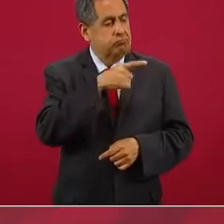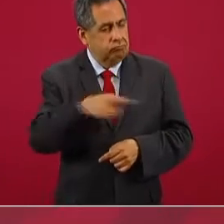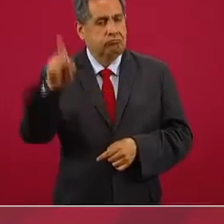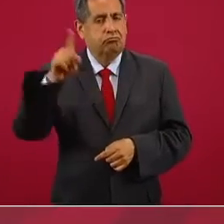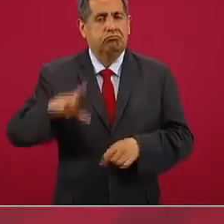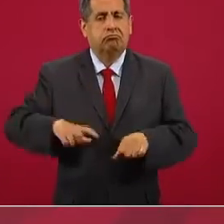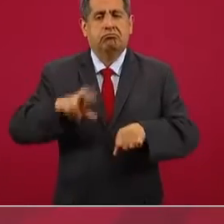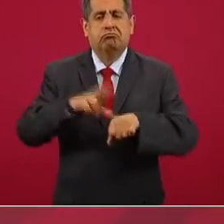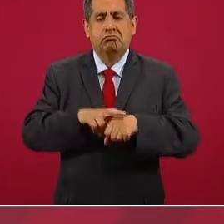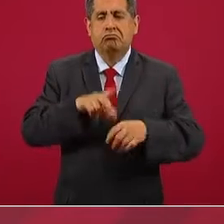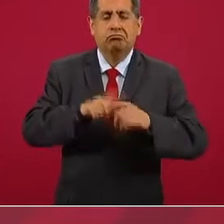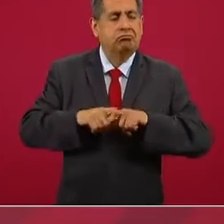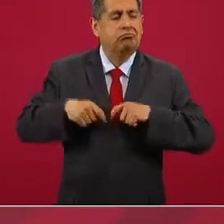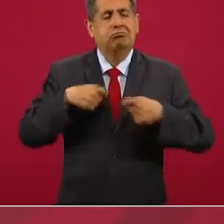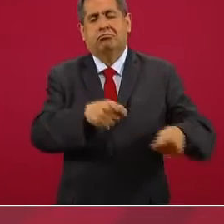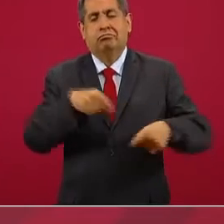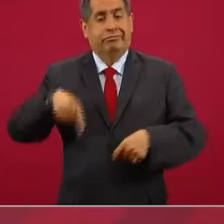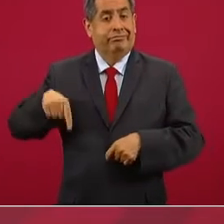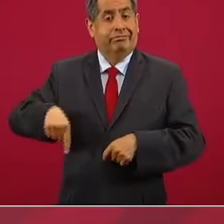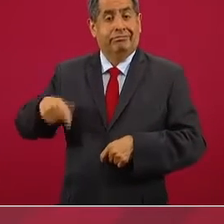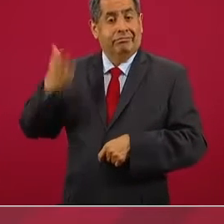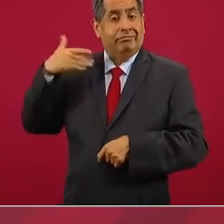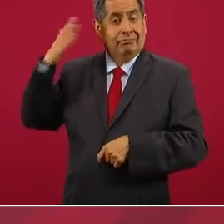de gobernador,